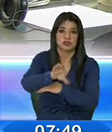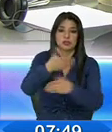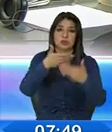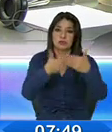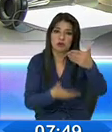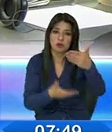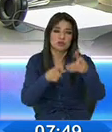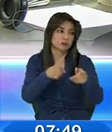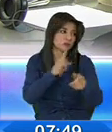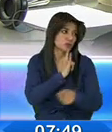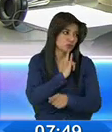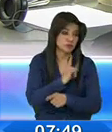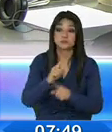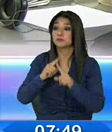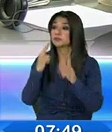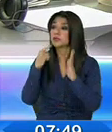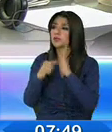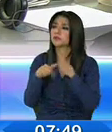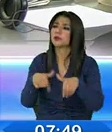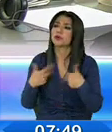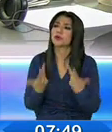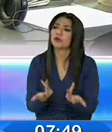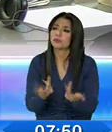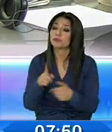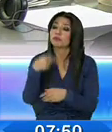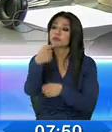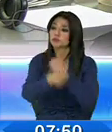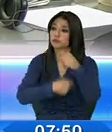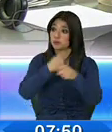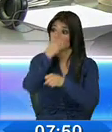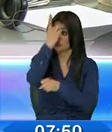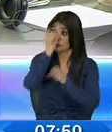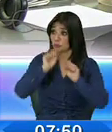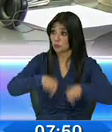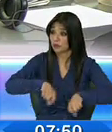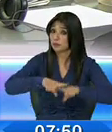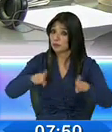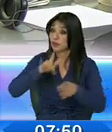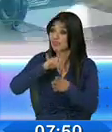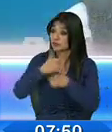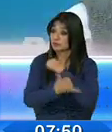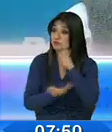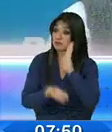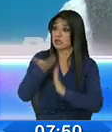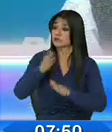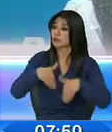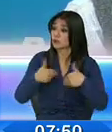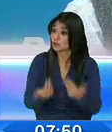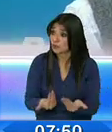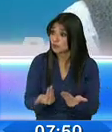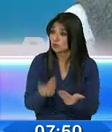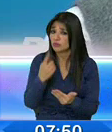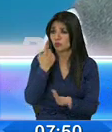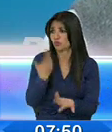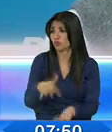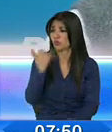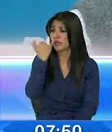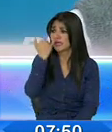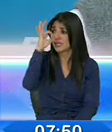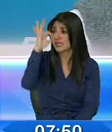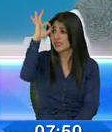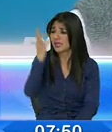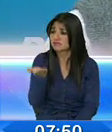extra en estas condiciones como nos podemos del próximo año endeudar si el riesgo país sigue alto van a ser tasas altísimas